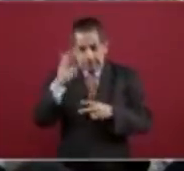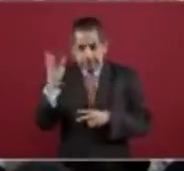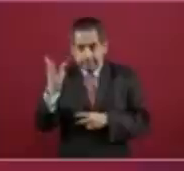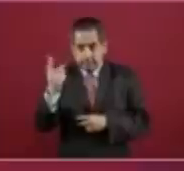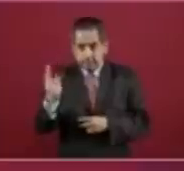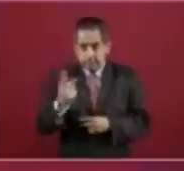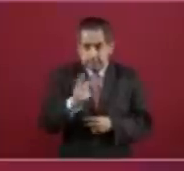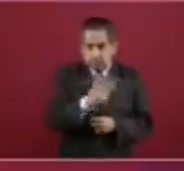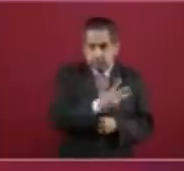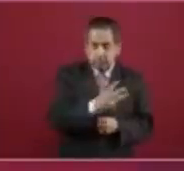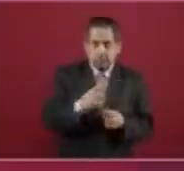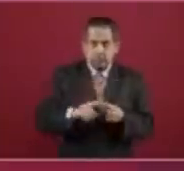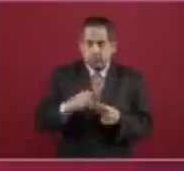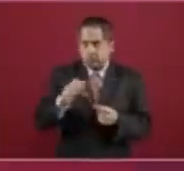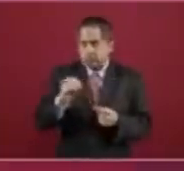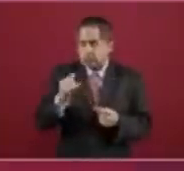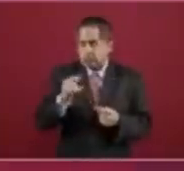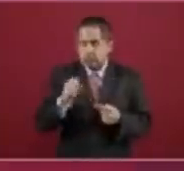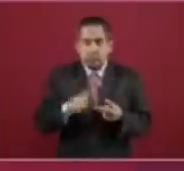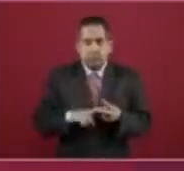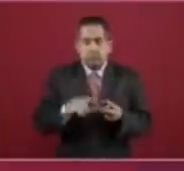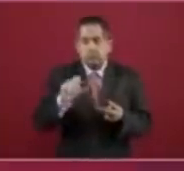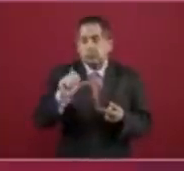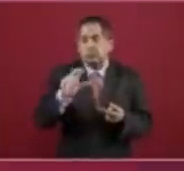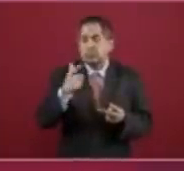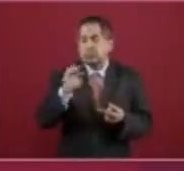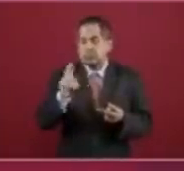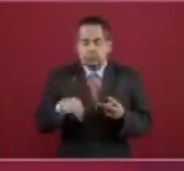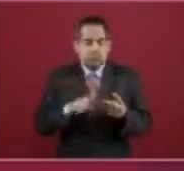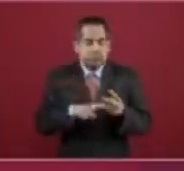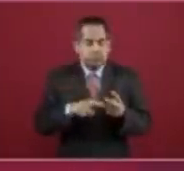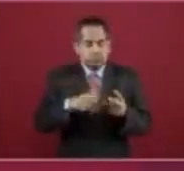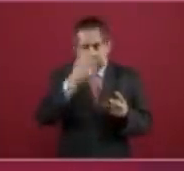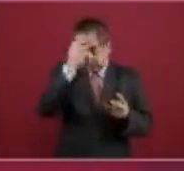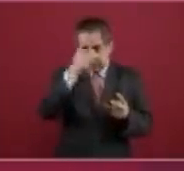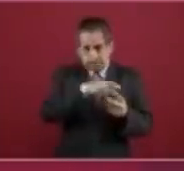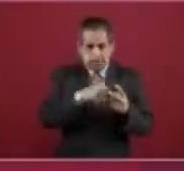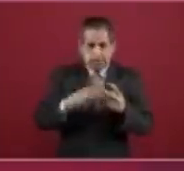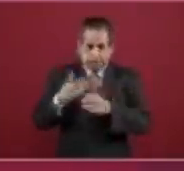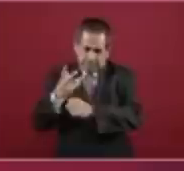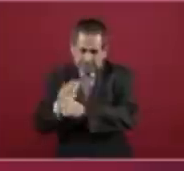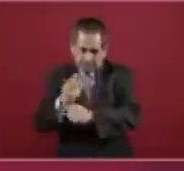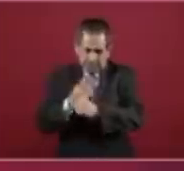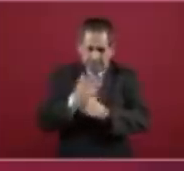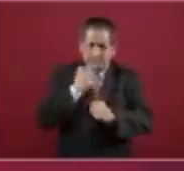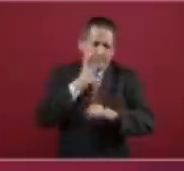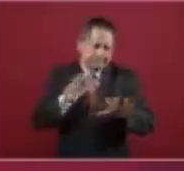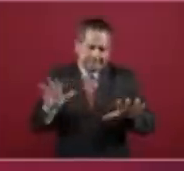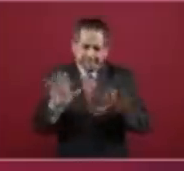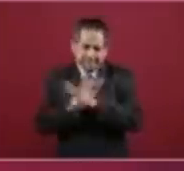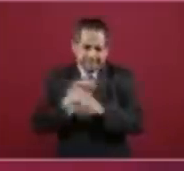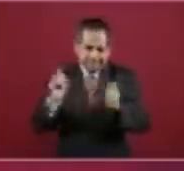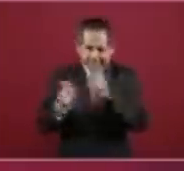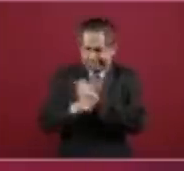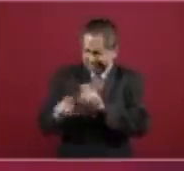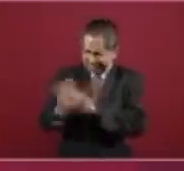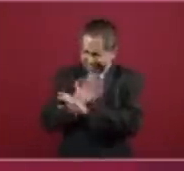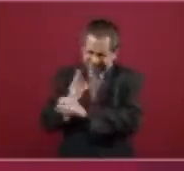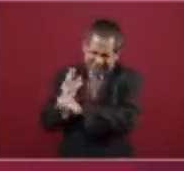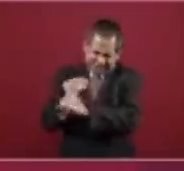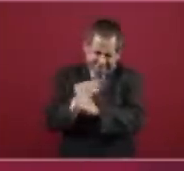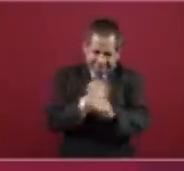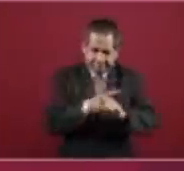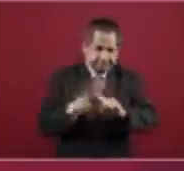la ciudad, Coyotes, Chapultepec y Aragón, hacia un esquema de conservación de fauna que esté, es decir,